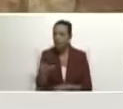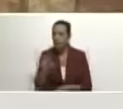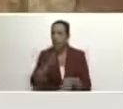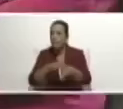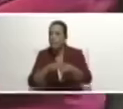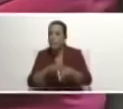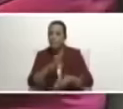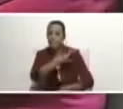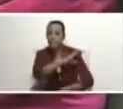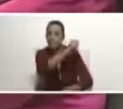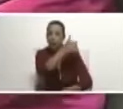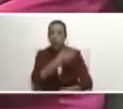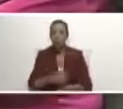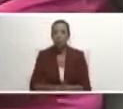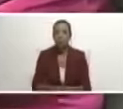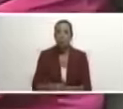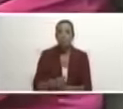Padrino.